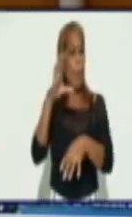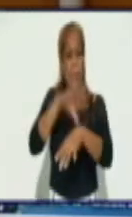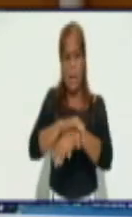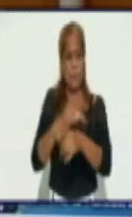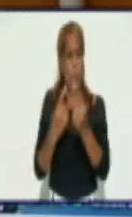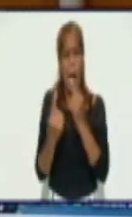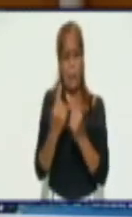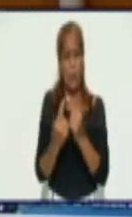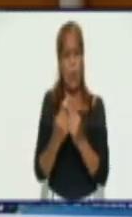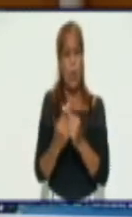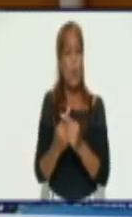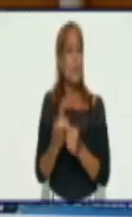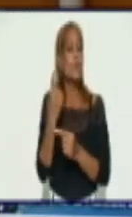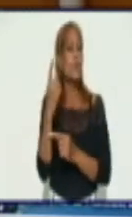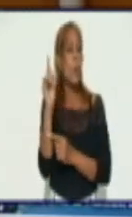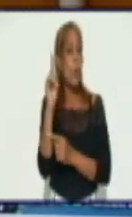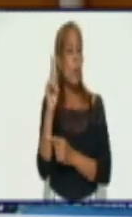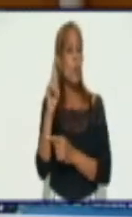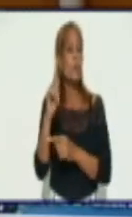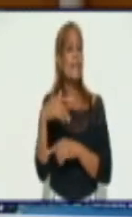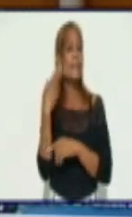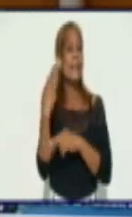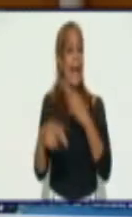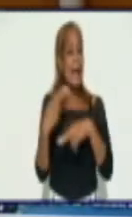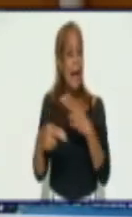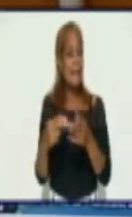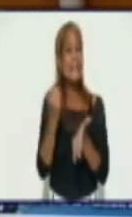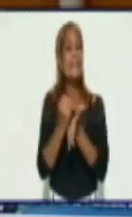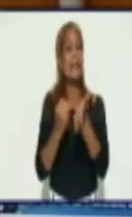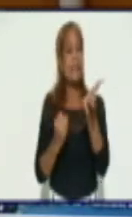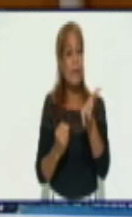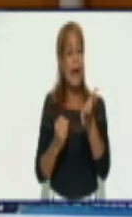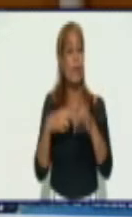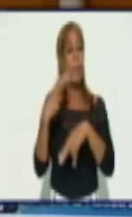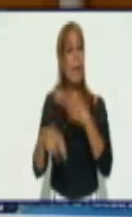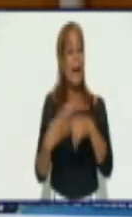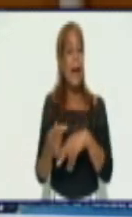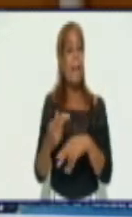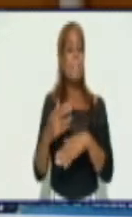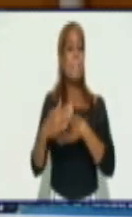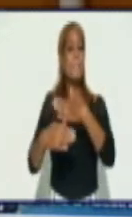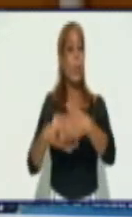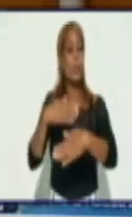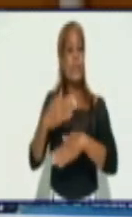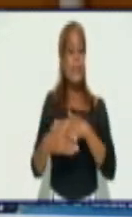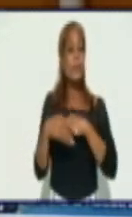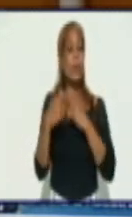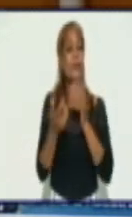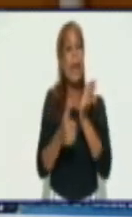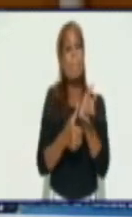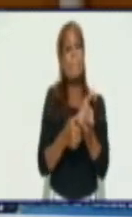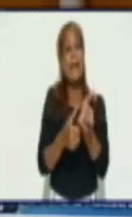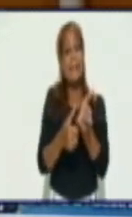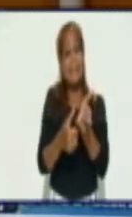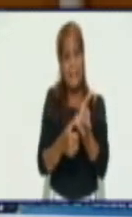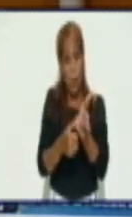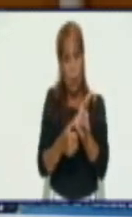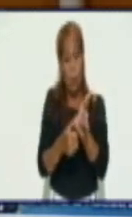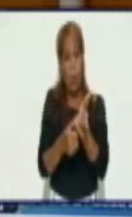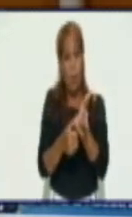sólo se expenderán certificados para procesos de pensión por fallecimiento los martes y jueves